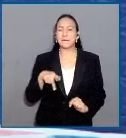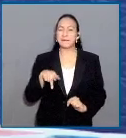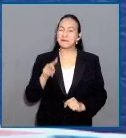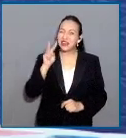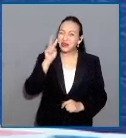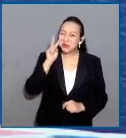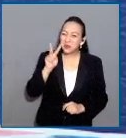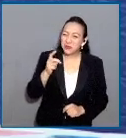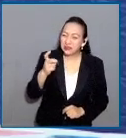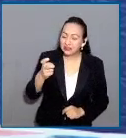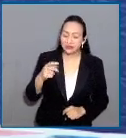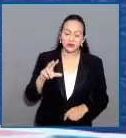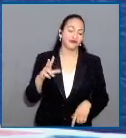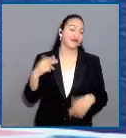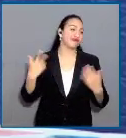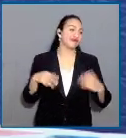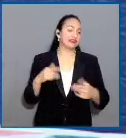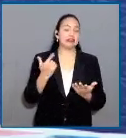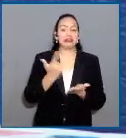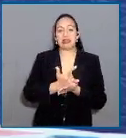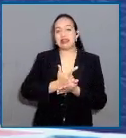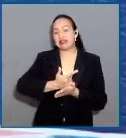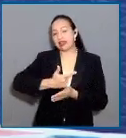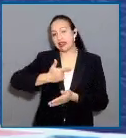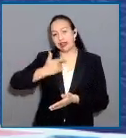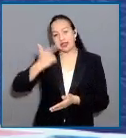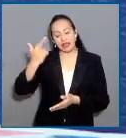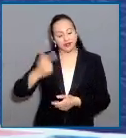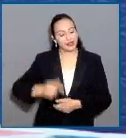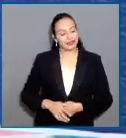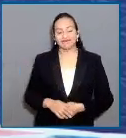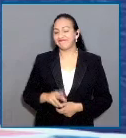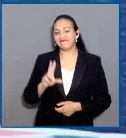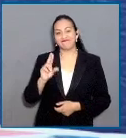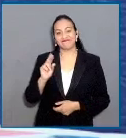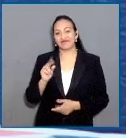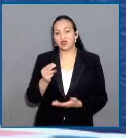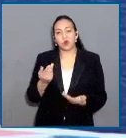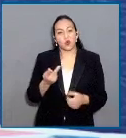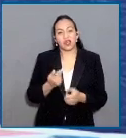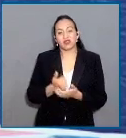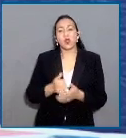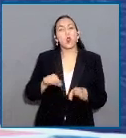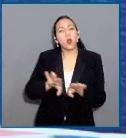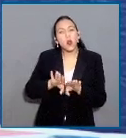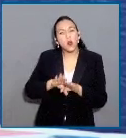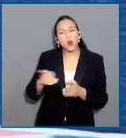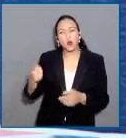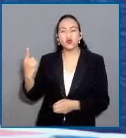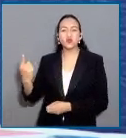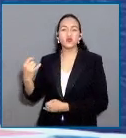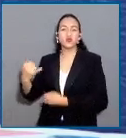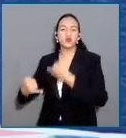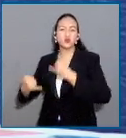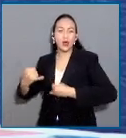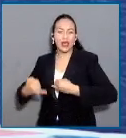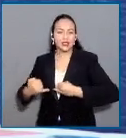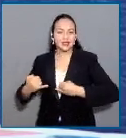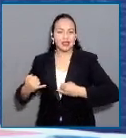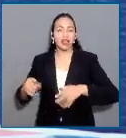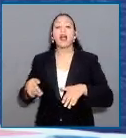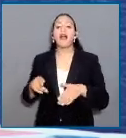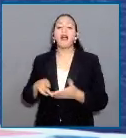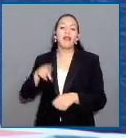grave que pueda verse someter a un juez independiente e imparcial a las urnas,